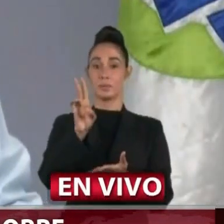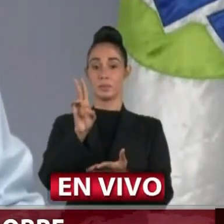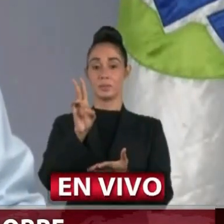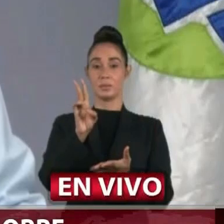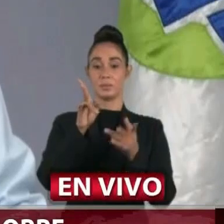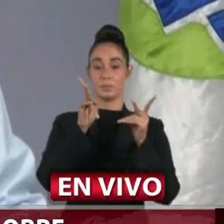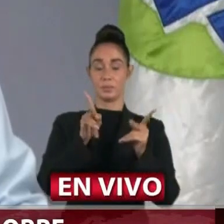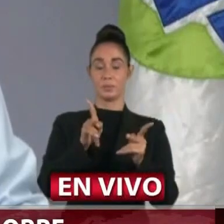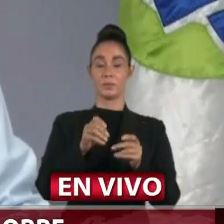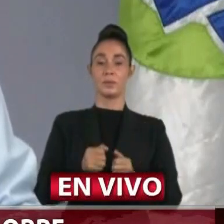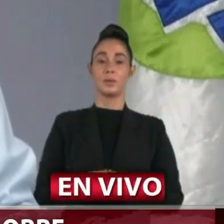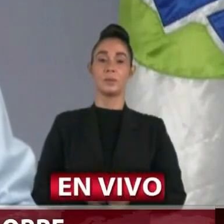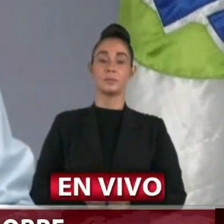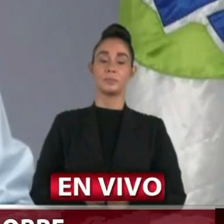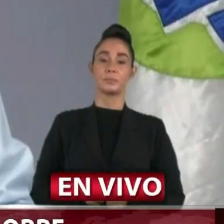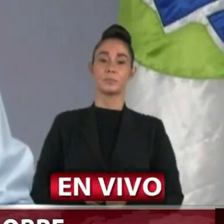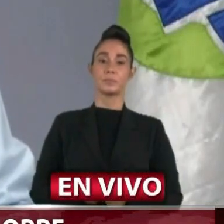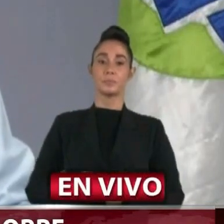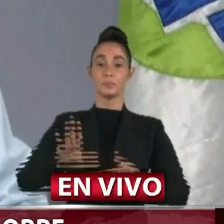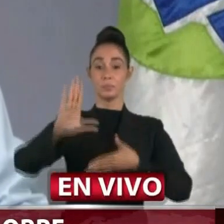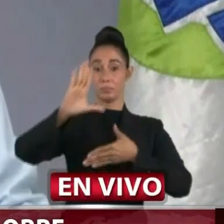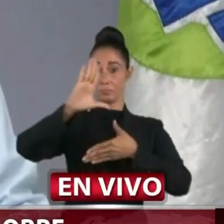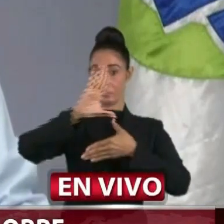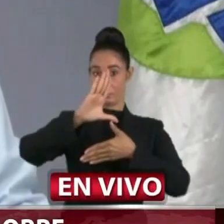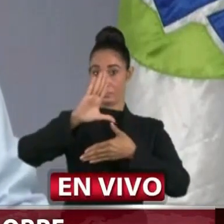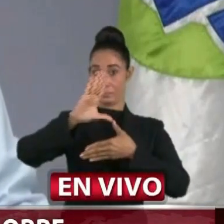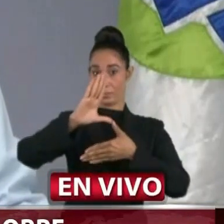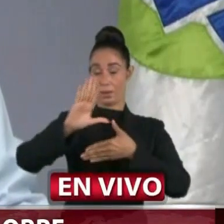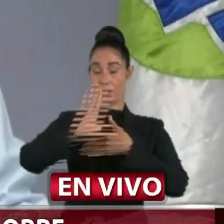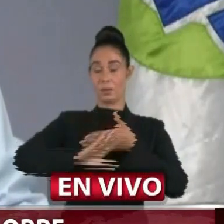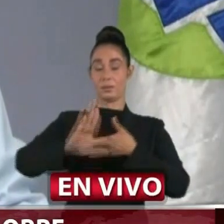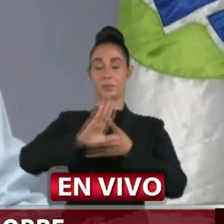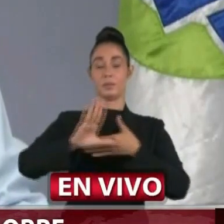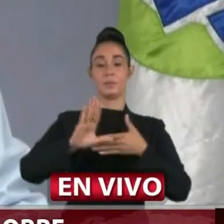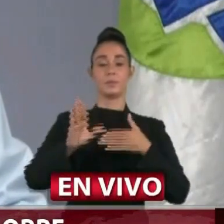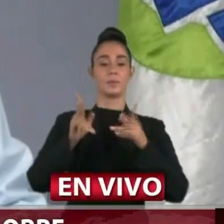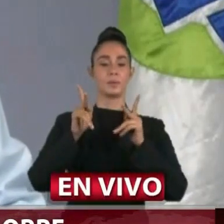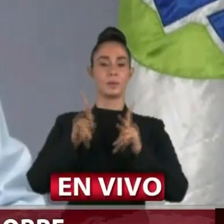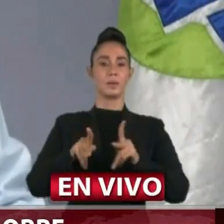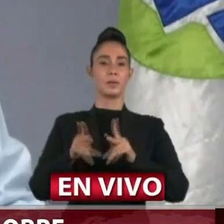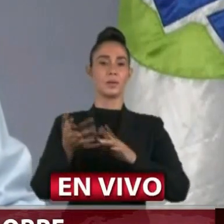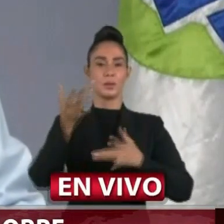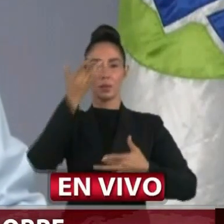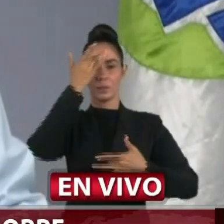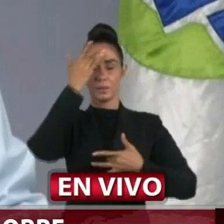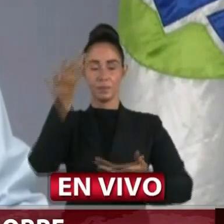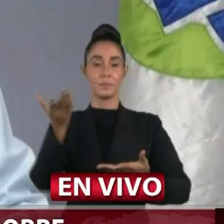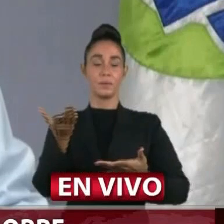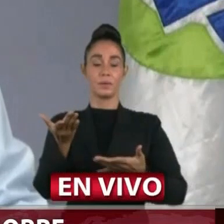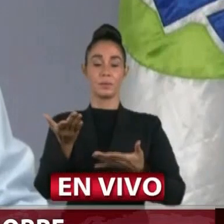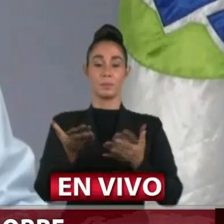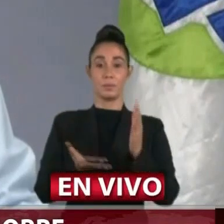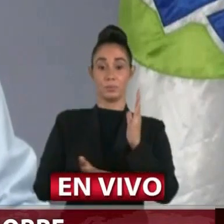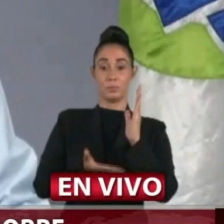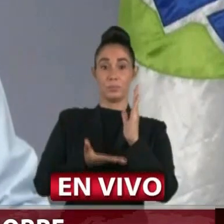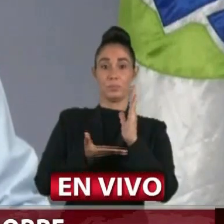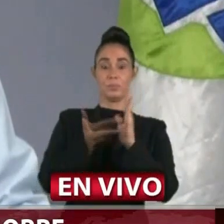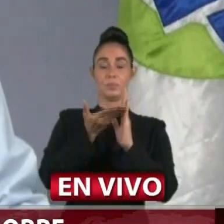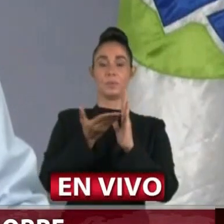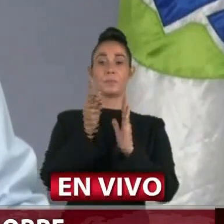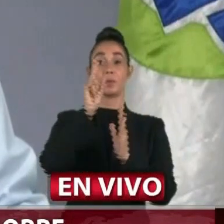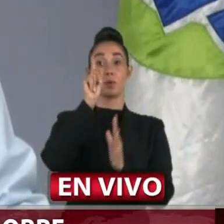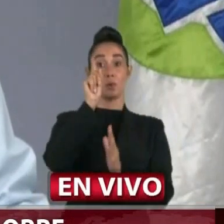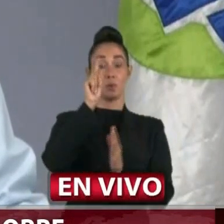5.767. En las Américas, el número de casos reportados ya alcanzó